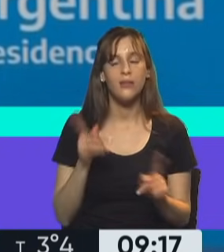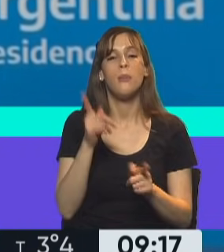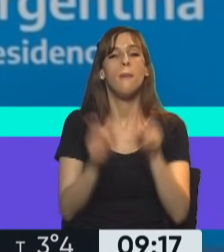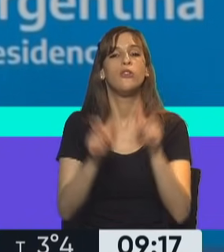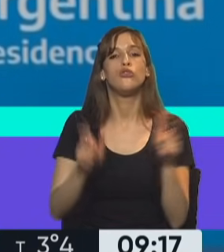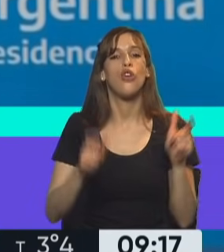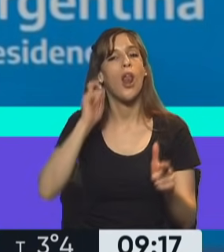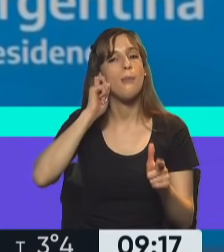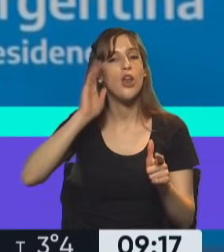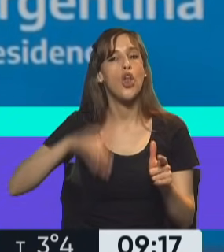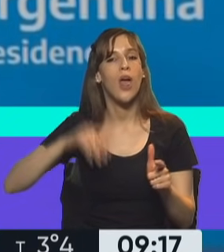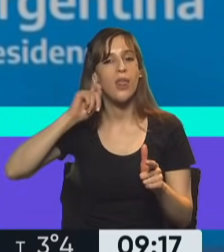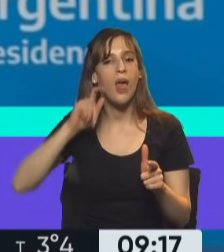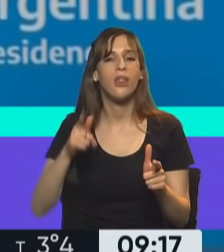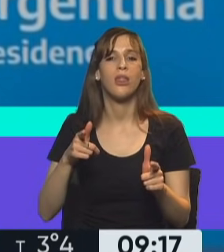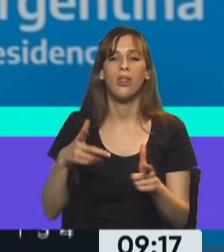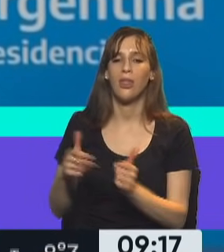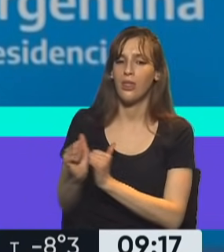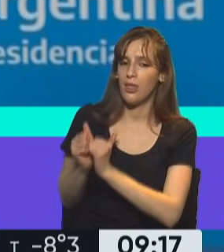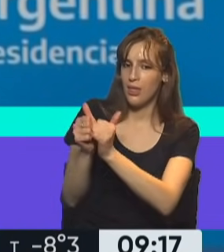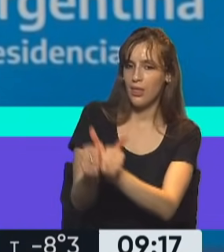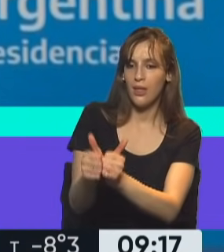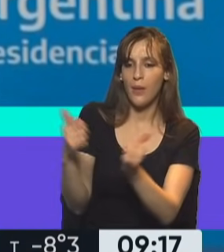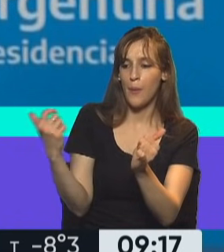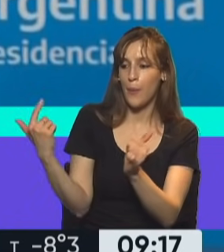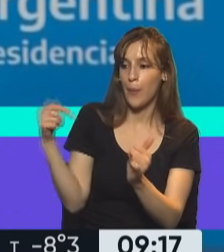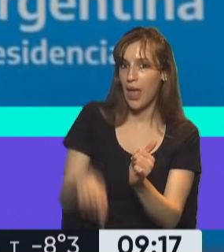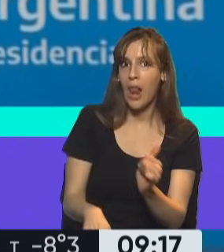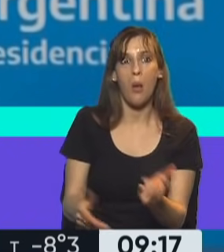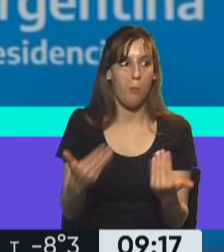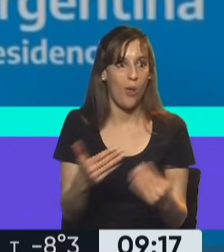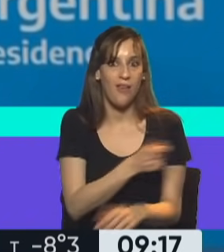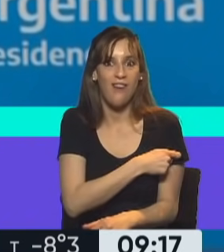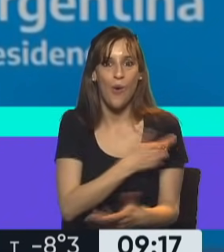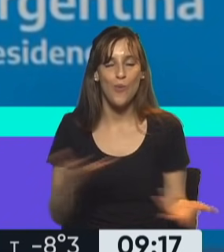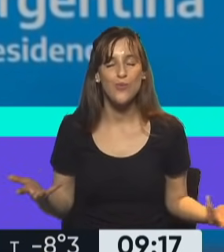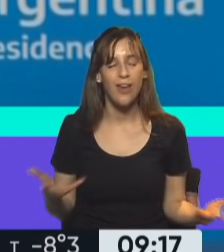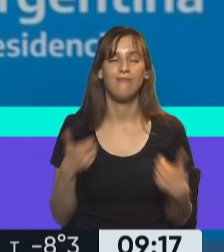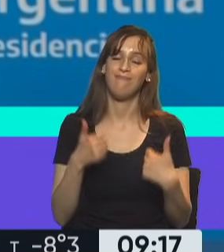van a poder vacunarse en la Argentina, sin ninguna duda, va a ser un atractivo enorme